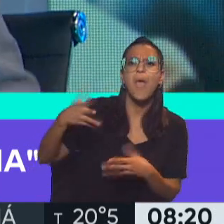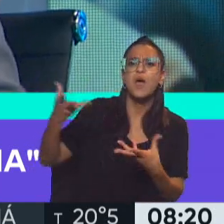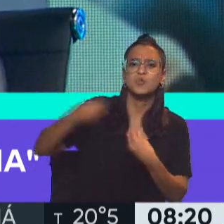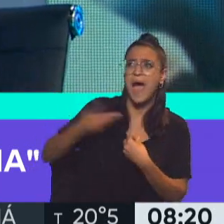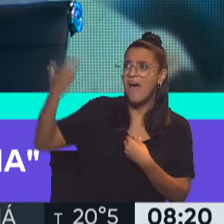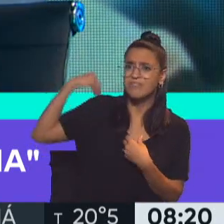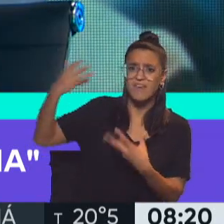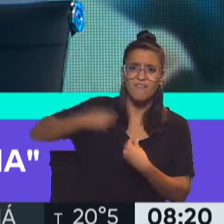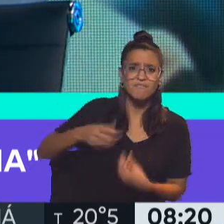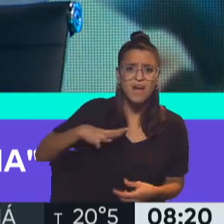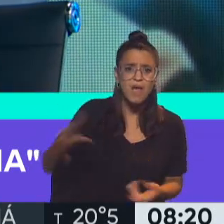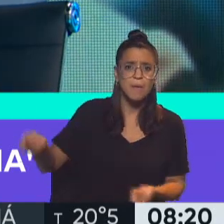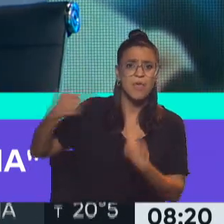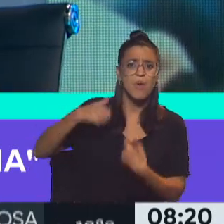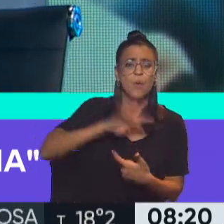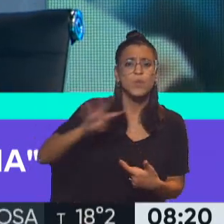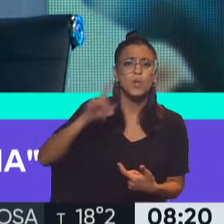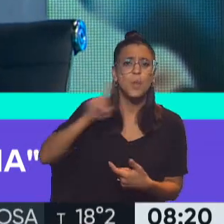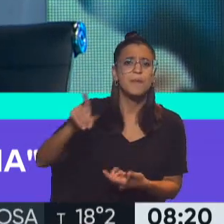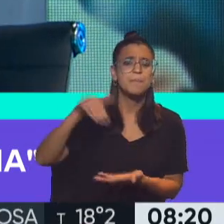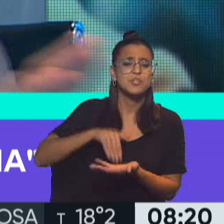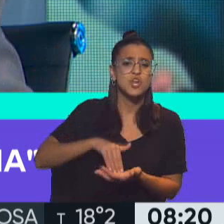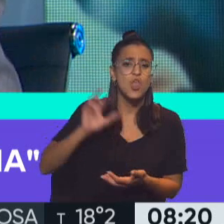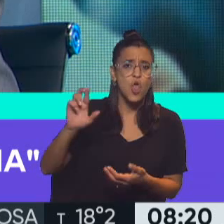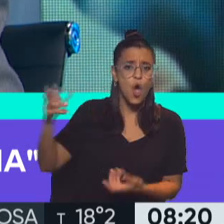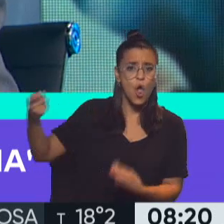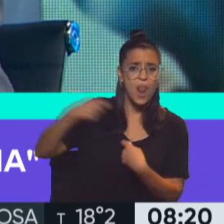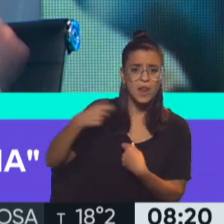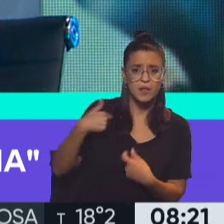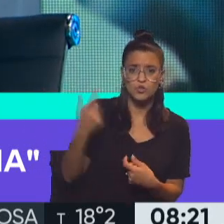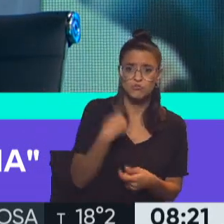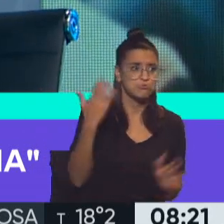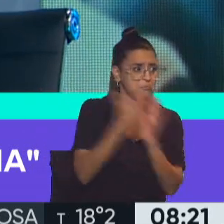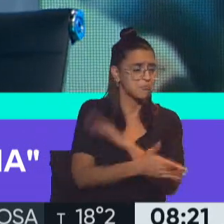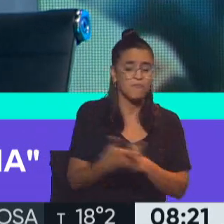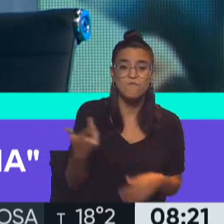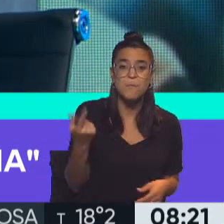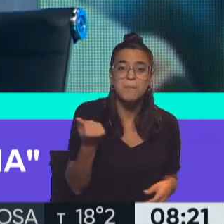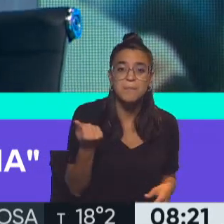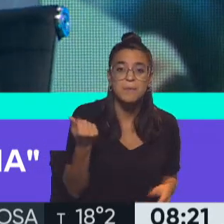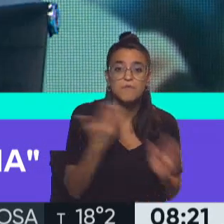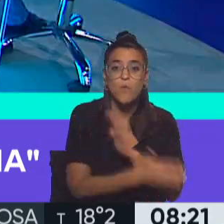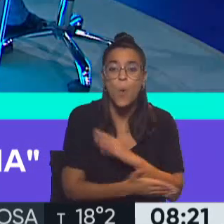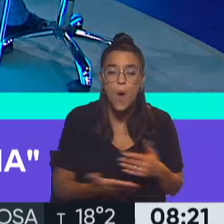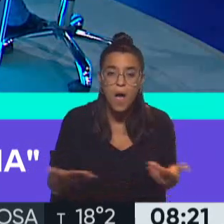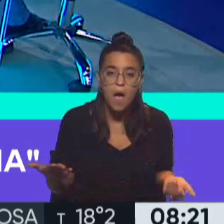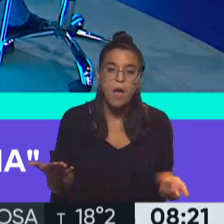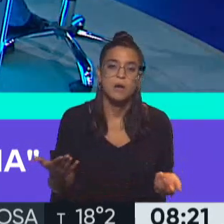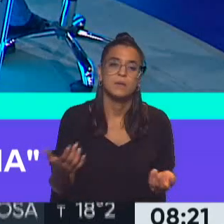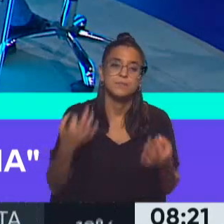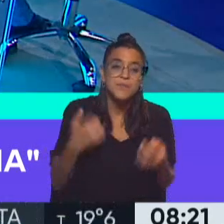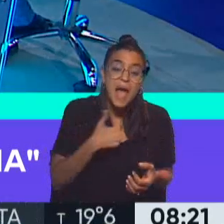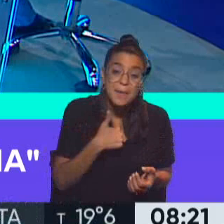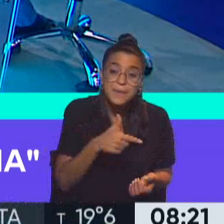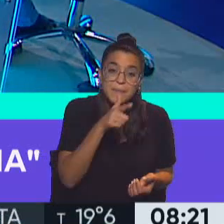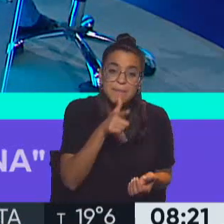no me ayudaste? Digamos, cuando me diste los 44.000 millones de dólares, nosotros la vimos pasar. Básicamente fue para la fuga. Conclusión, a mí